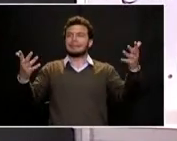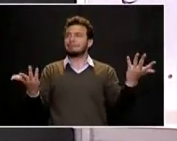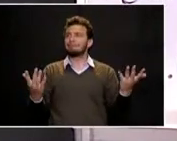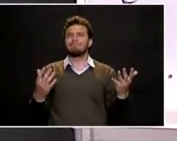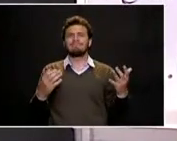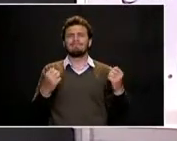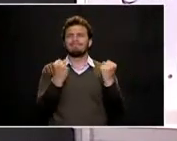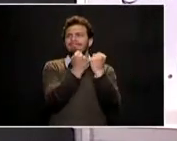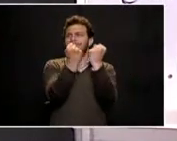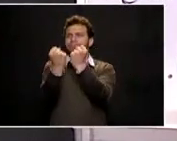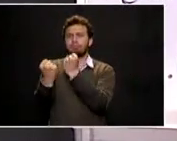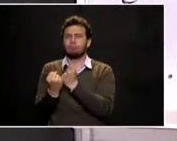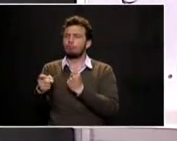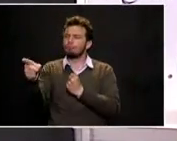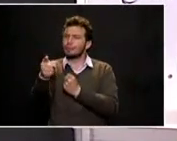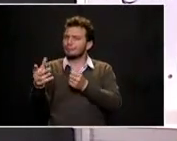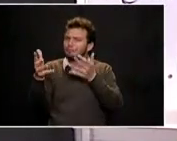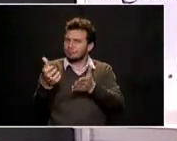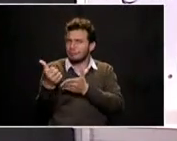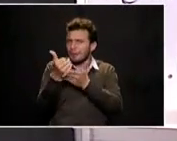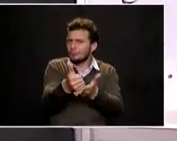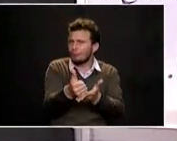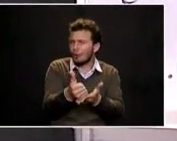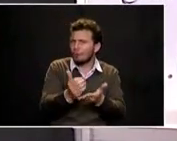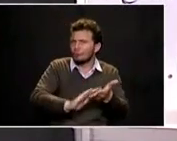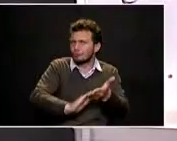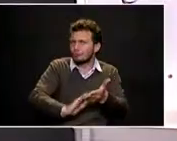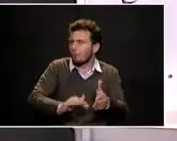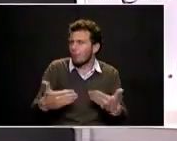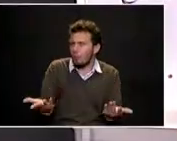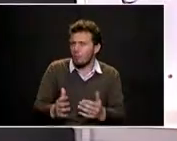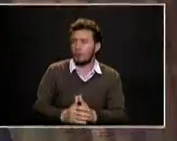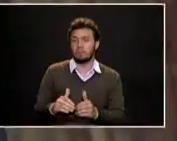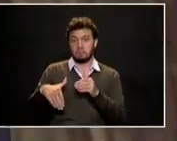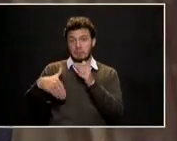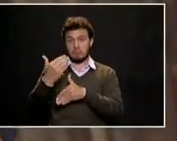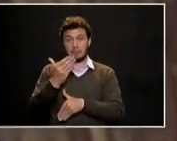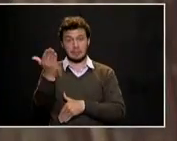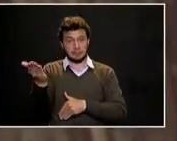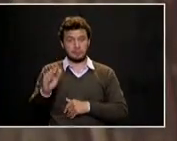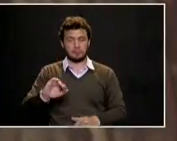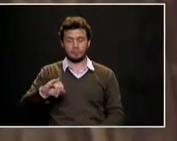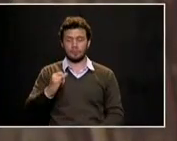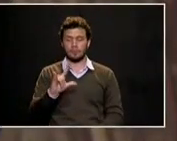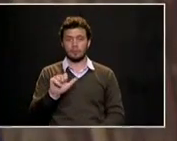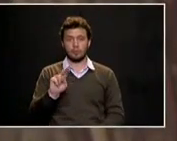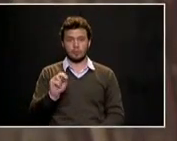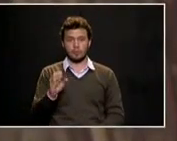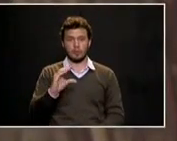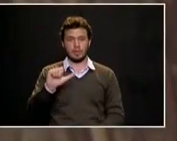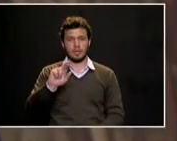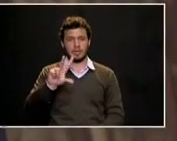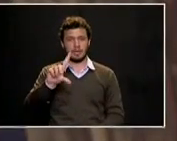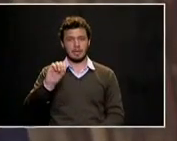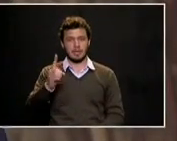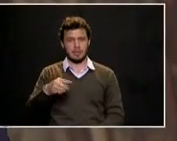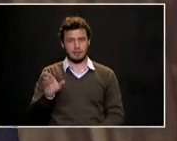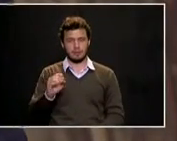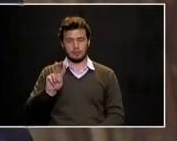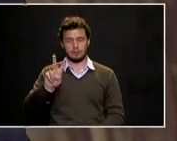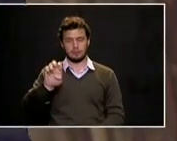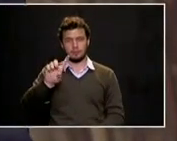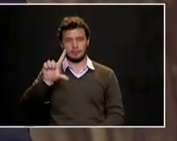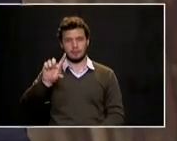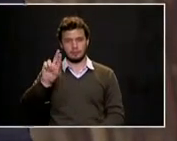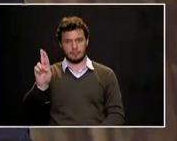crisis carcelaria? Pregunta, inicia esta ronda, Juan Carlos Vélez. Bueno, como el candidato de la seguridad, con oportunidades